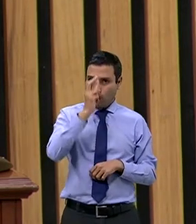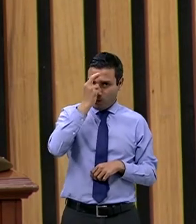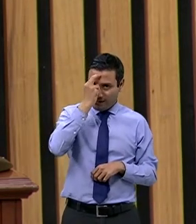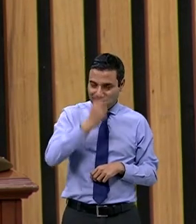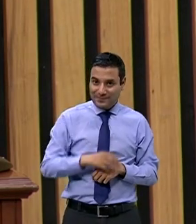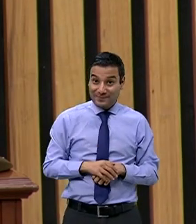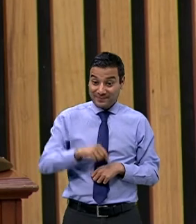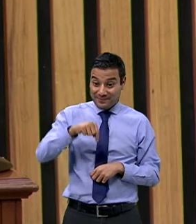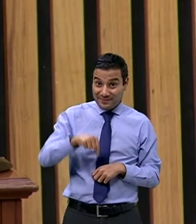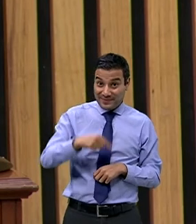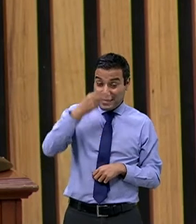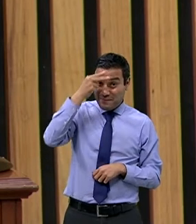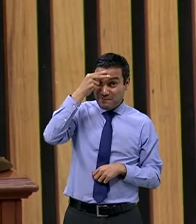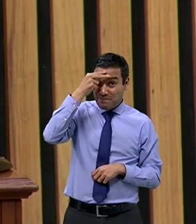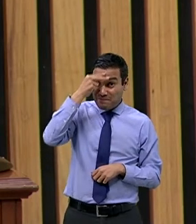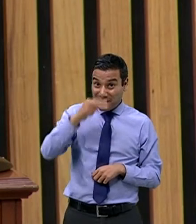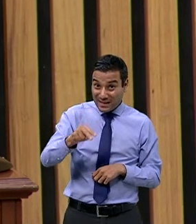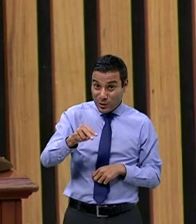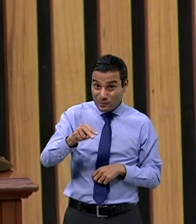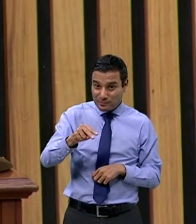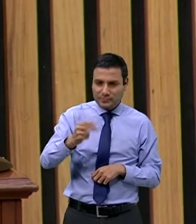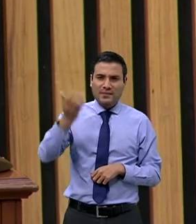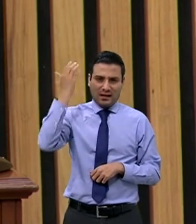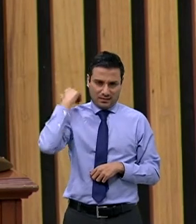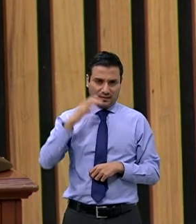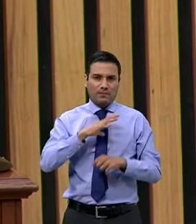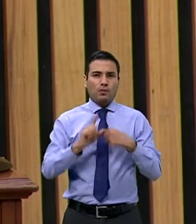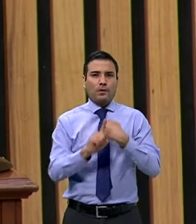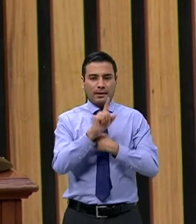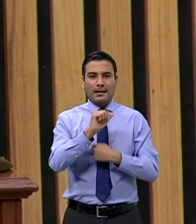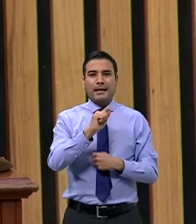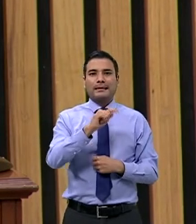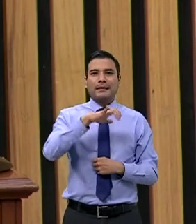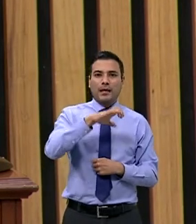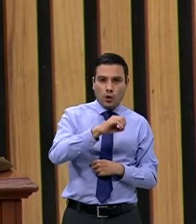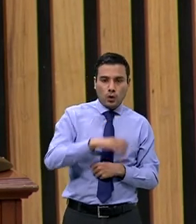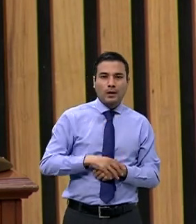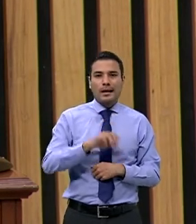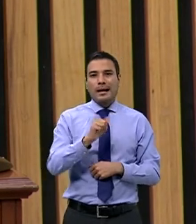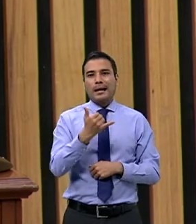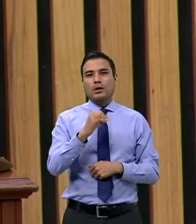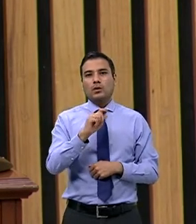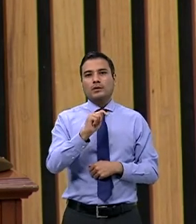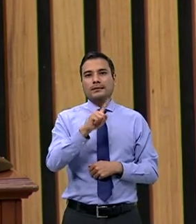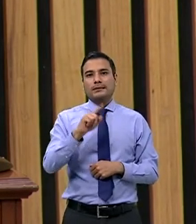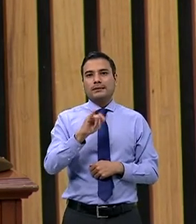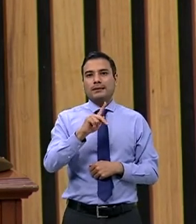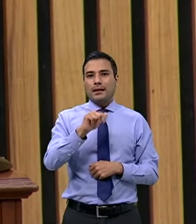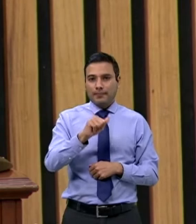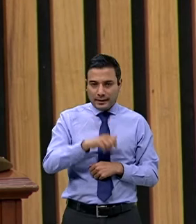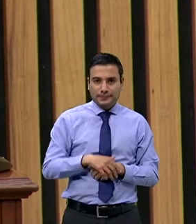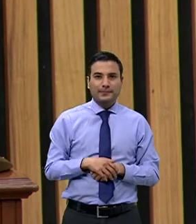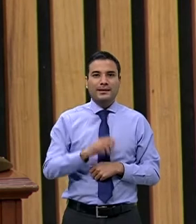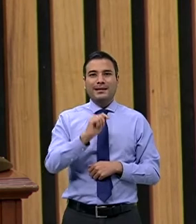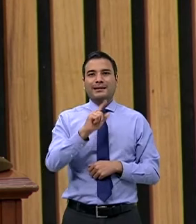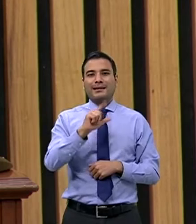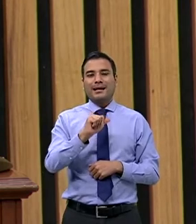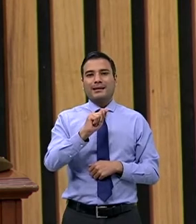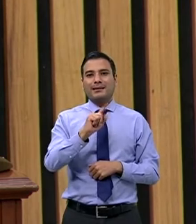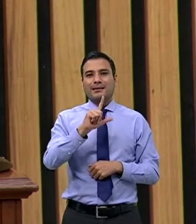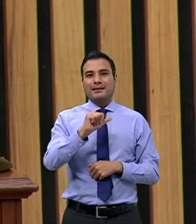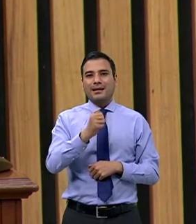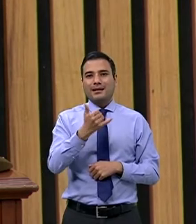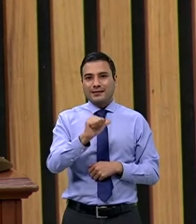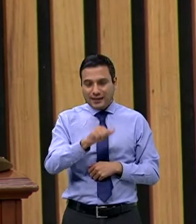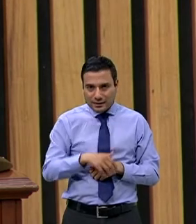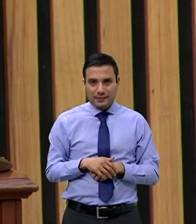fue el país de atenco de ayotzinapa de tlatlaya de la guardería abc